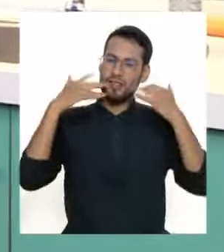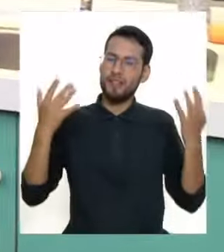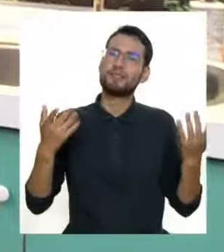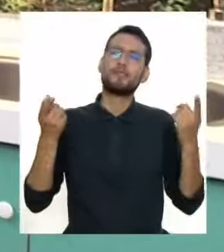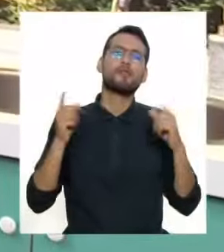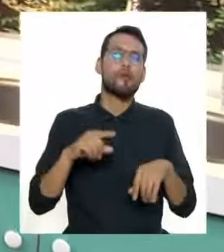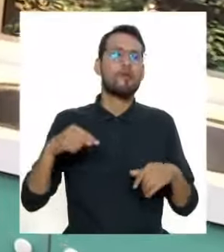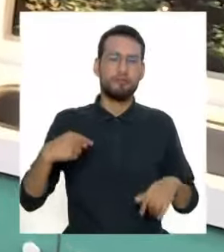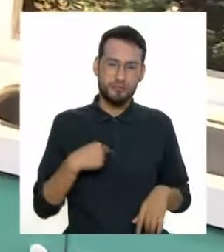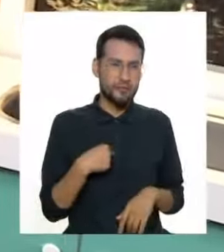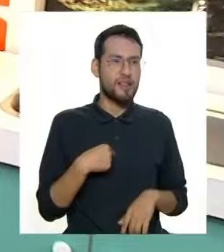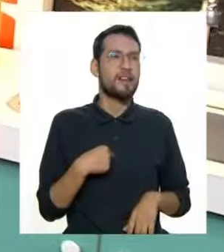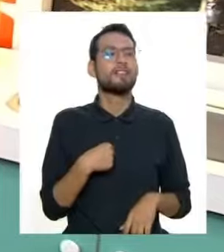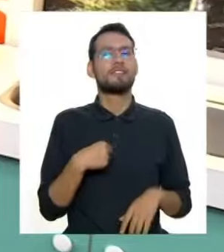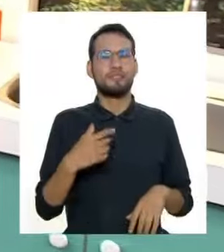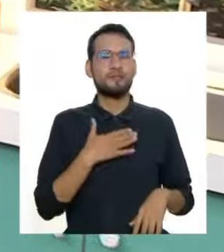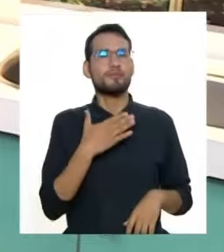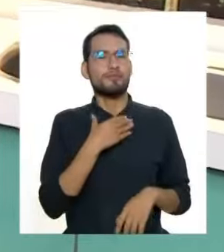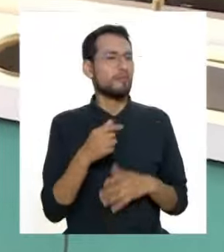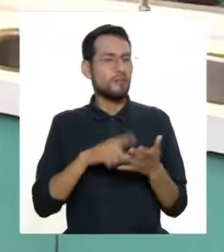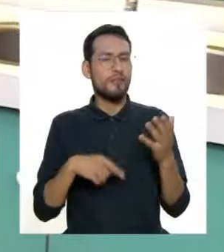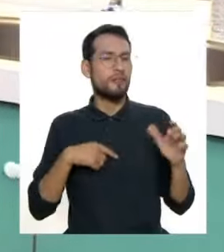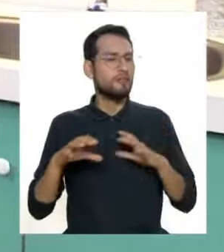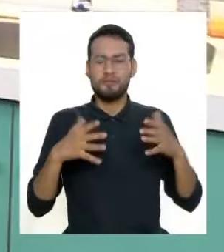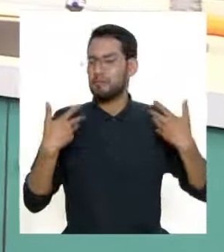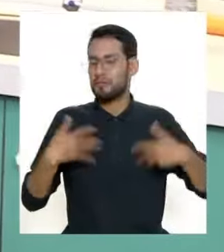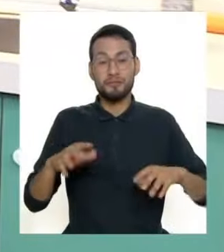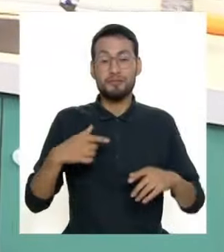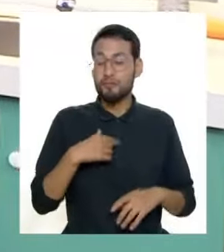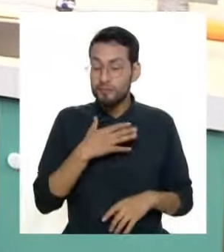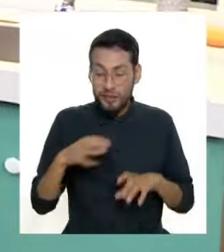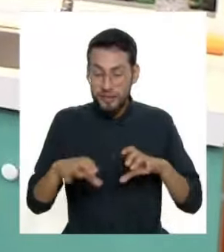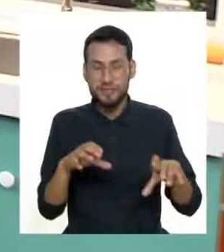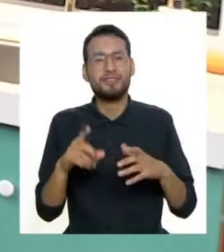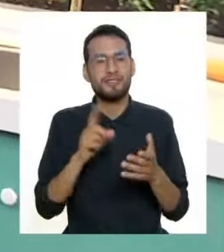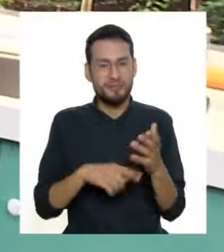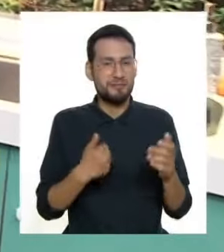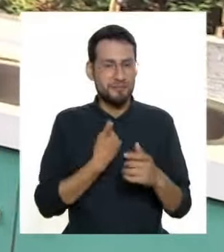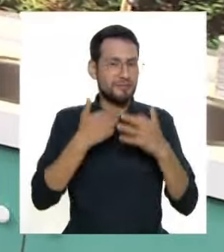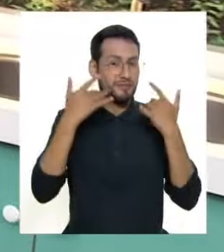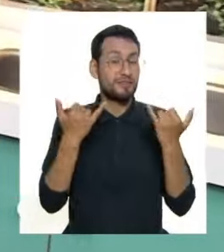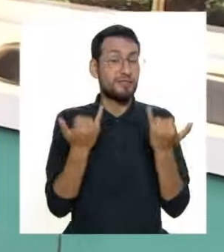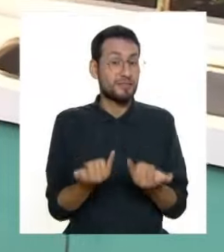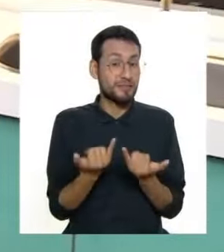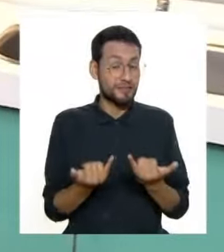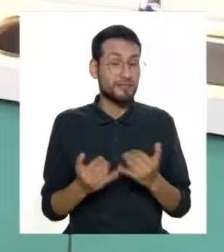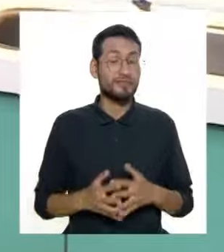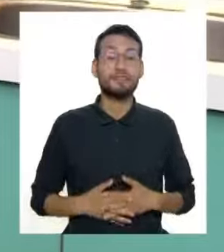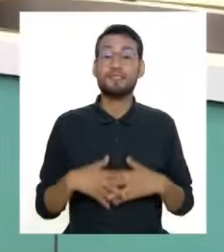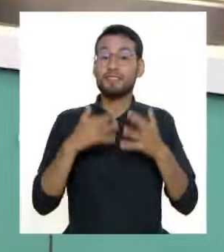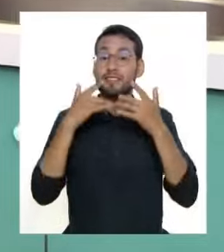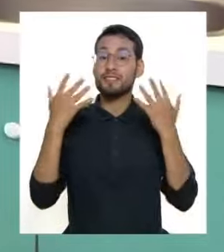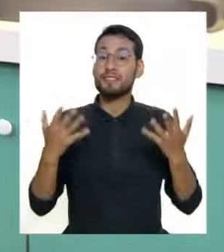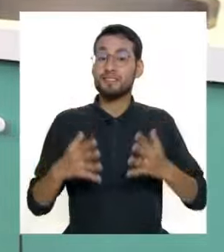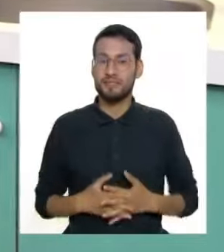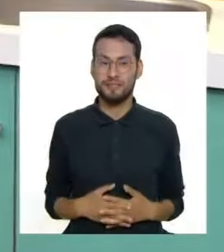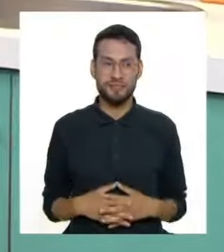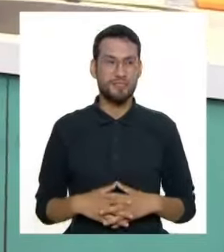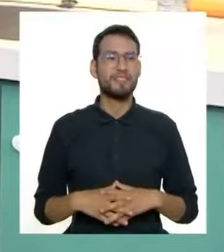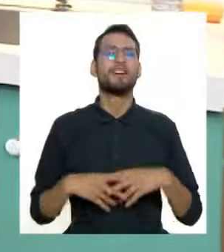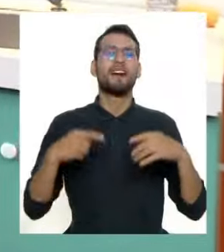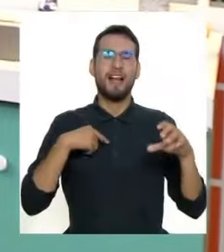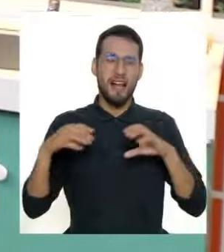era hacer lo que realmente yo quería. Cualquier cosa que yo haga que quería hacer era mi felicidad. Hoy en día la felicidad es